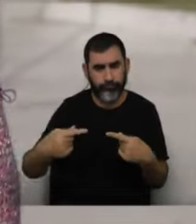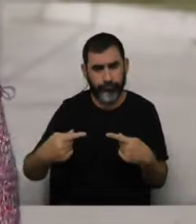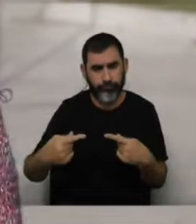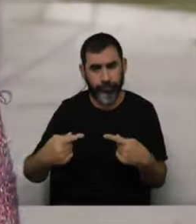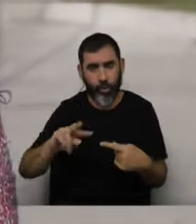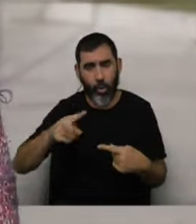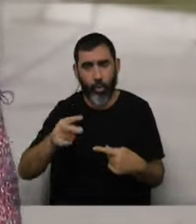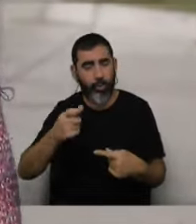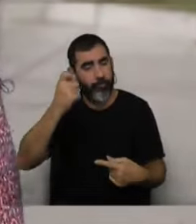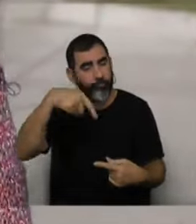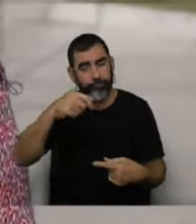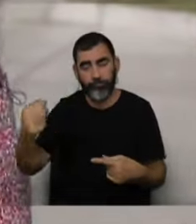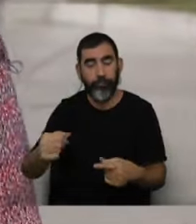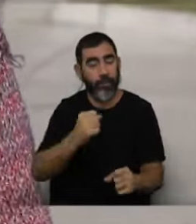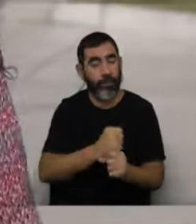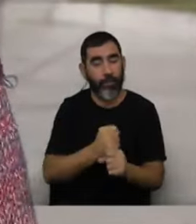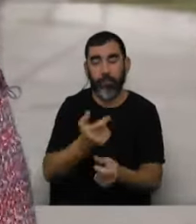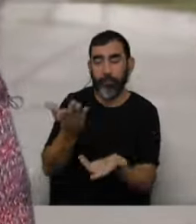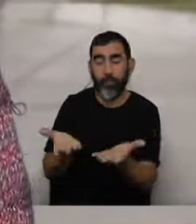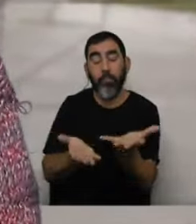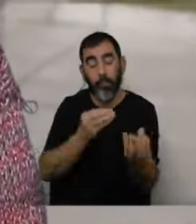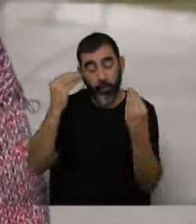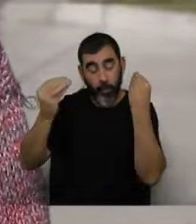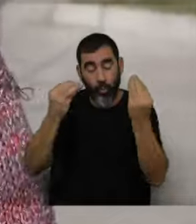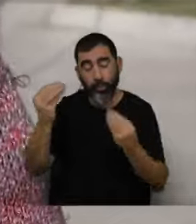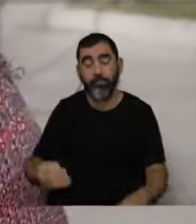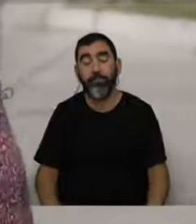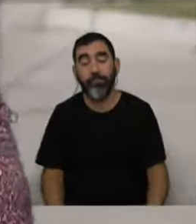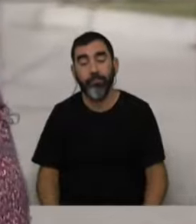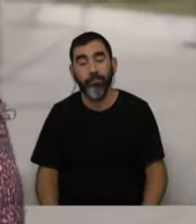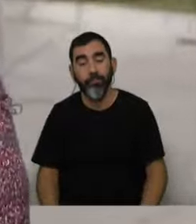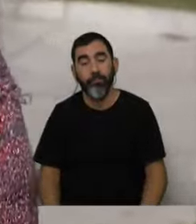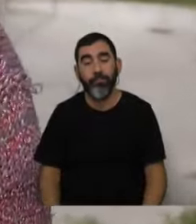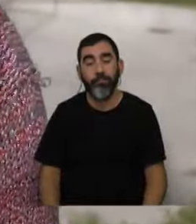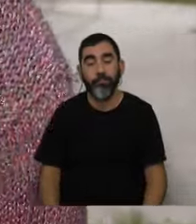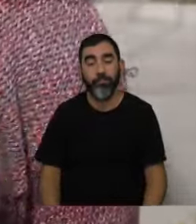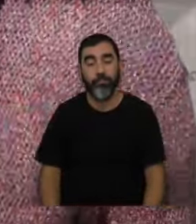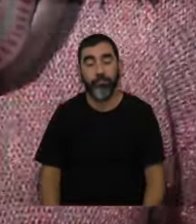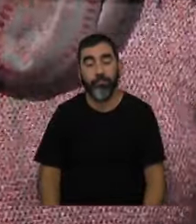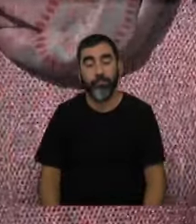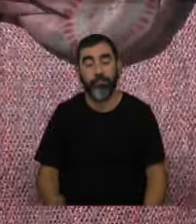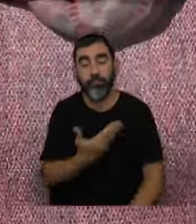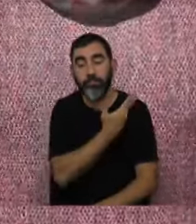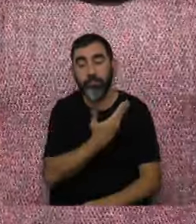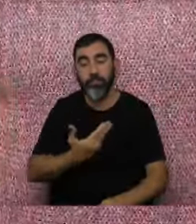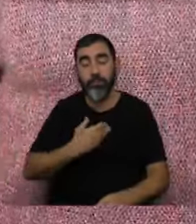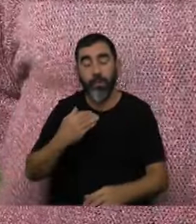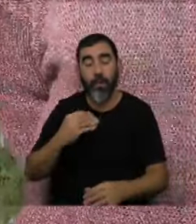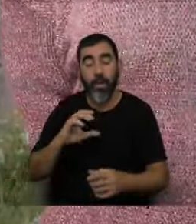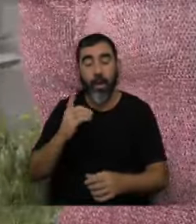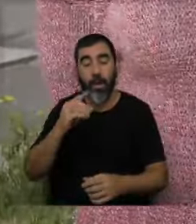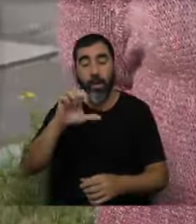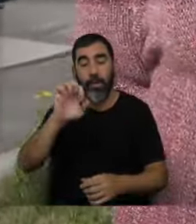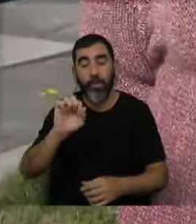vara de trabajo y de medir nos parece preocupante Muchas gracias Camila era Camila Menchaca presidenta de